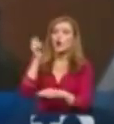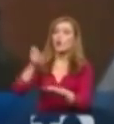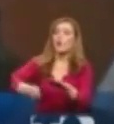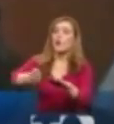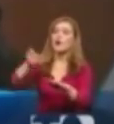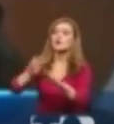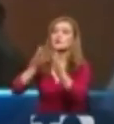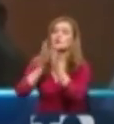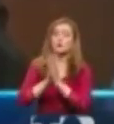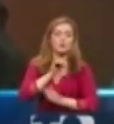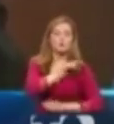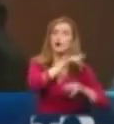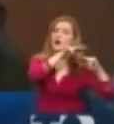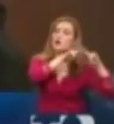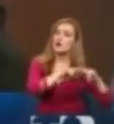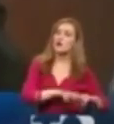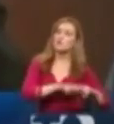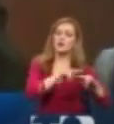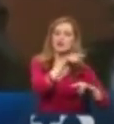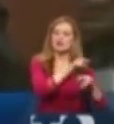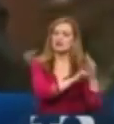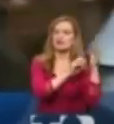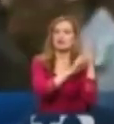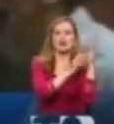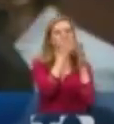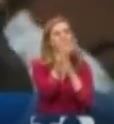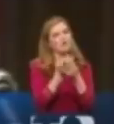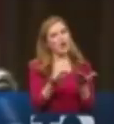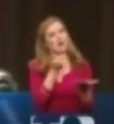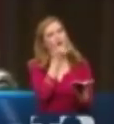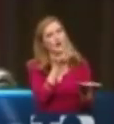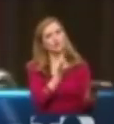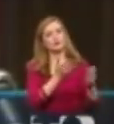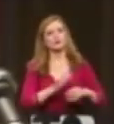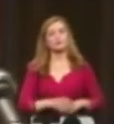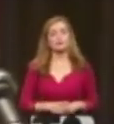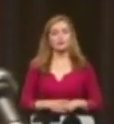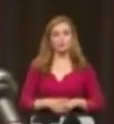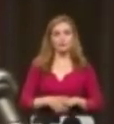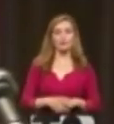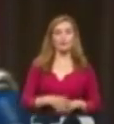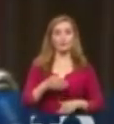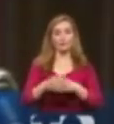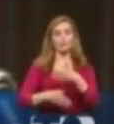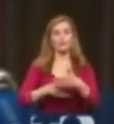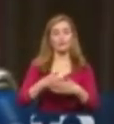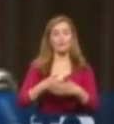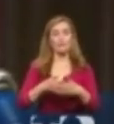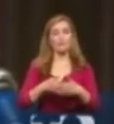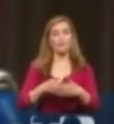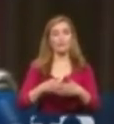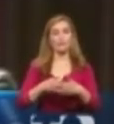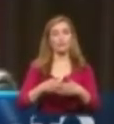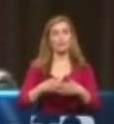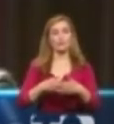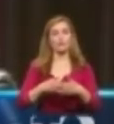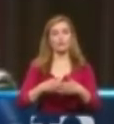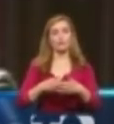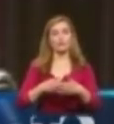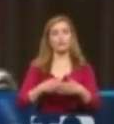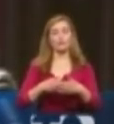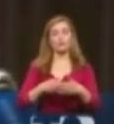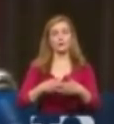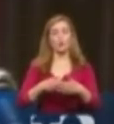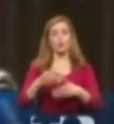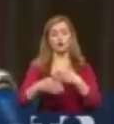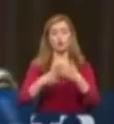juez la revisión de las medidas cautelares que se le impuso. A ese momento procesal, en ese momento de la audiencia,